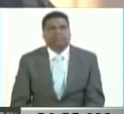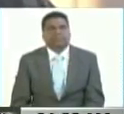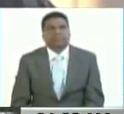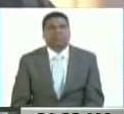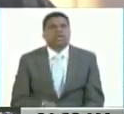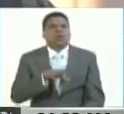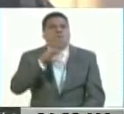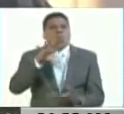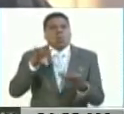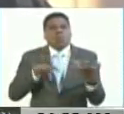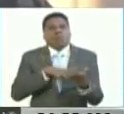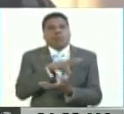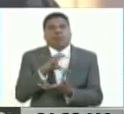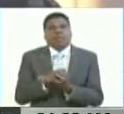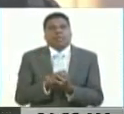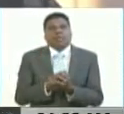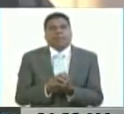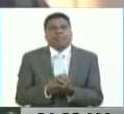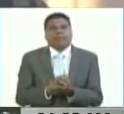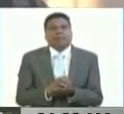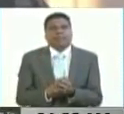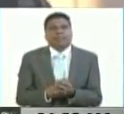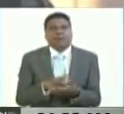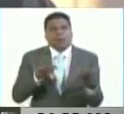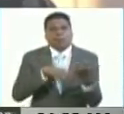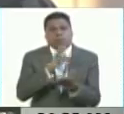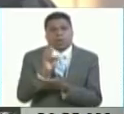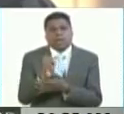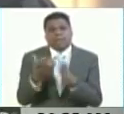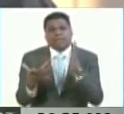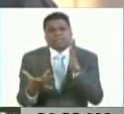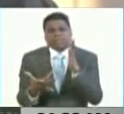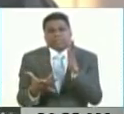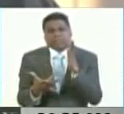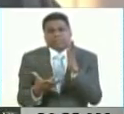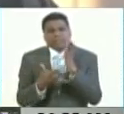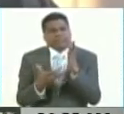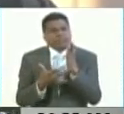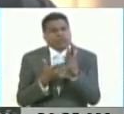bien más técnico que otra cosa dentro de la institución